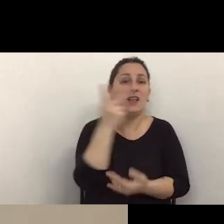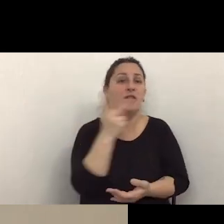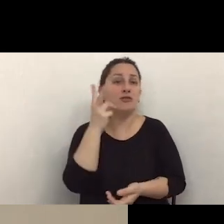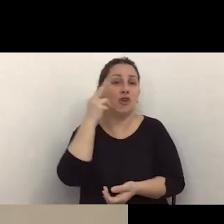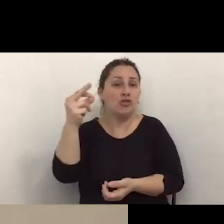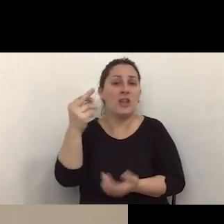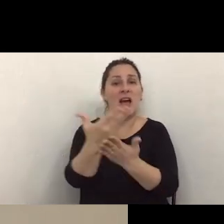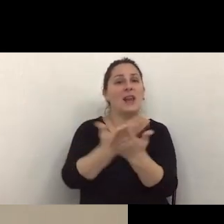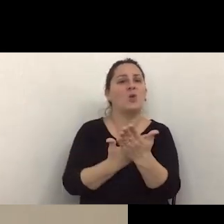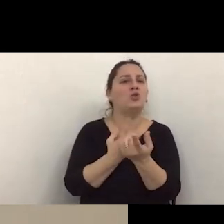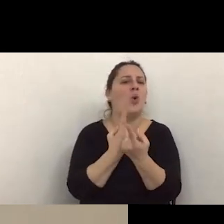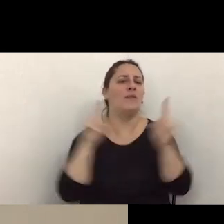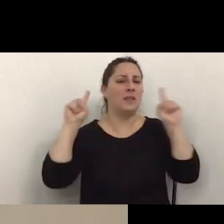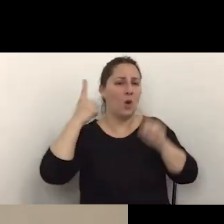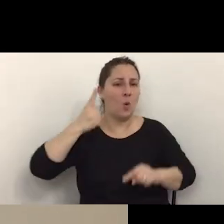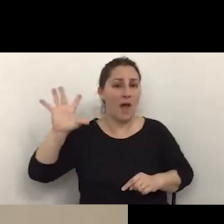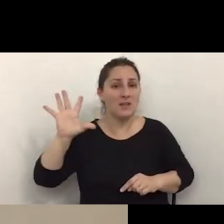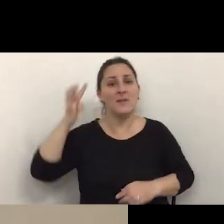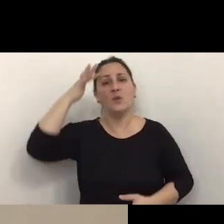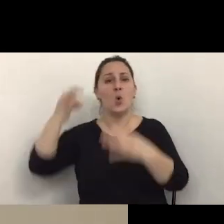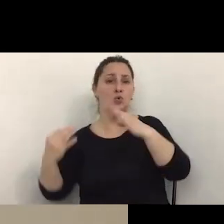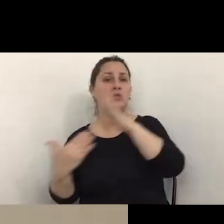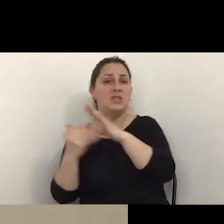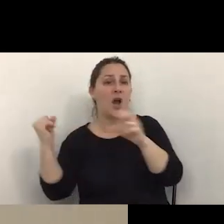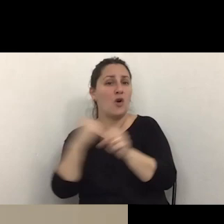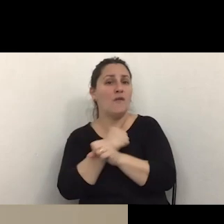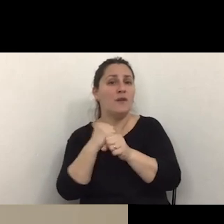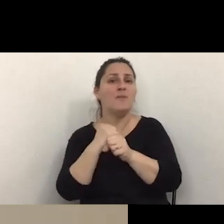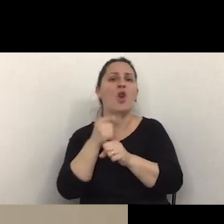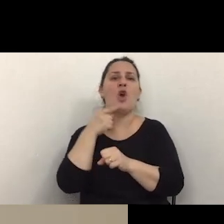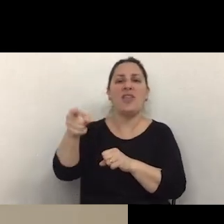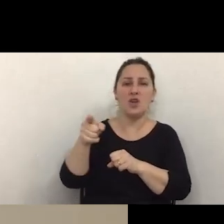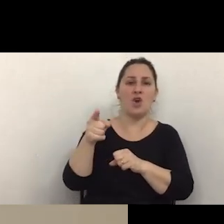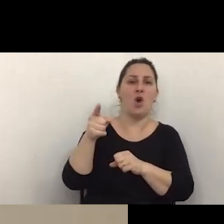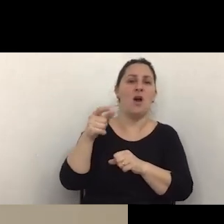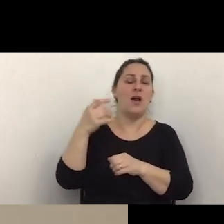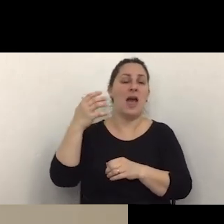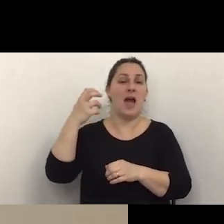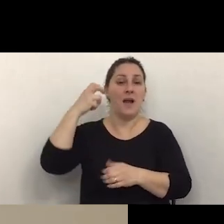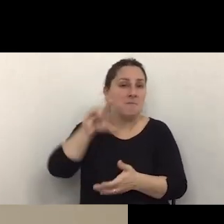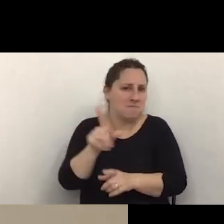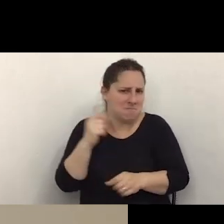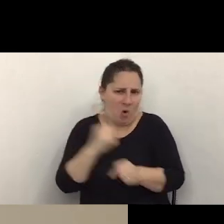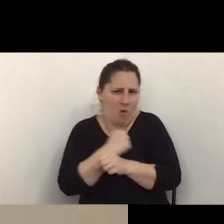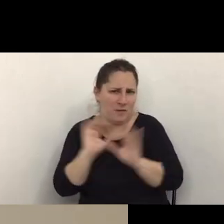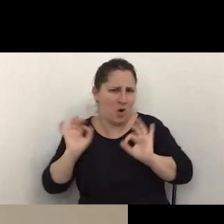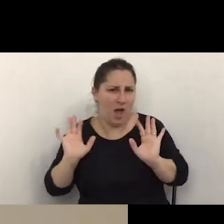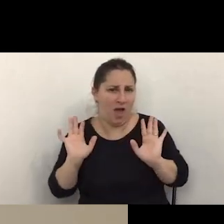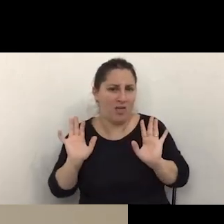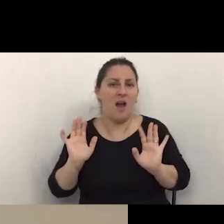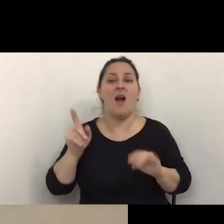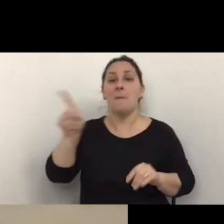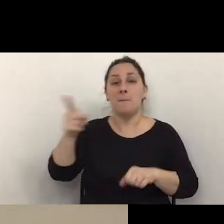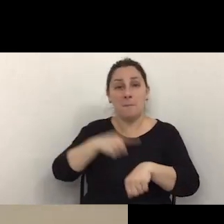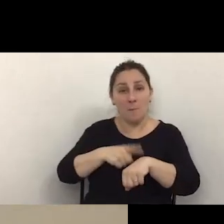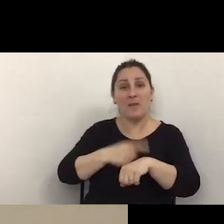recurso extraordinario. La Corte confirmó lo que dijo la Cámara. La Corte no confirmó nada. La Corte, cuando aplica